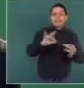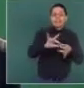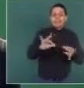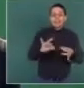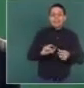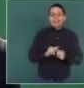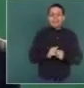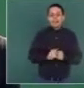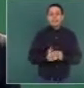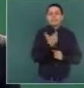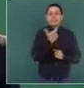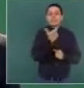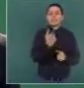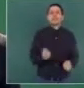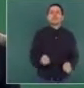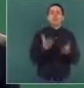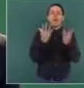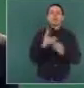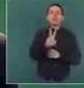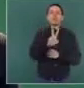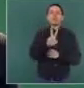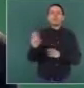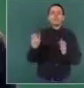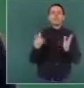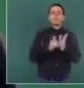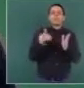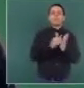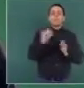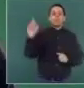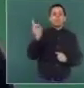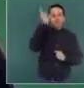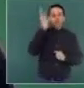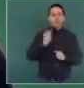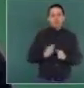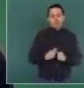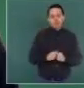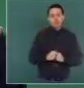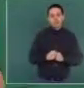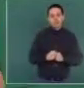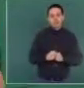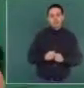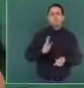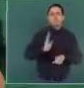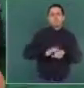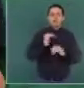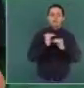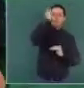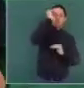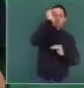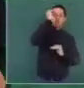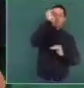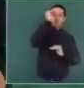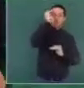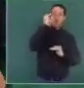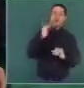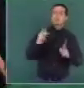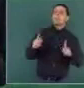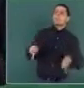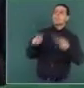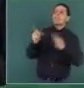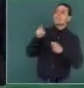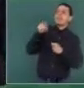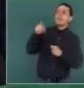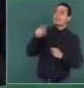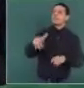200 millones de dólares de más en la venta de una